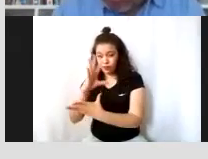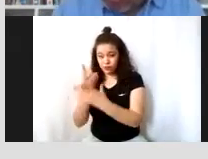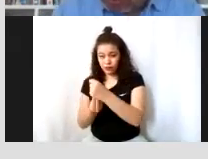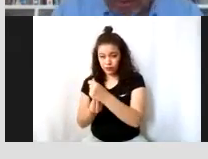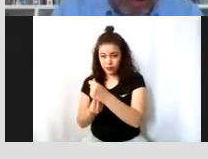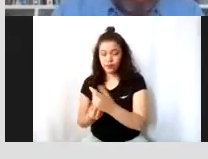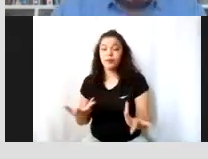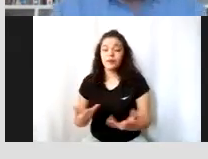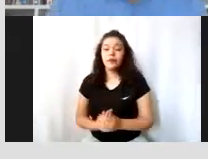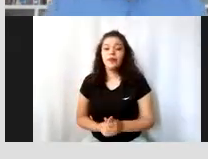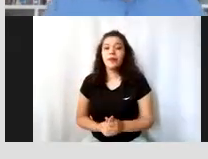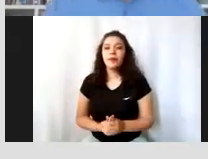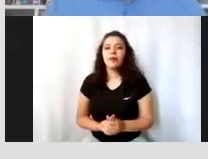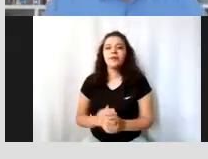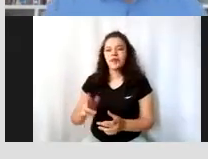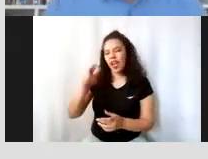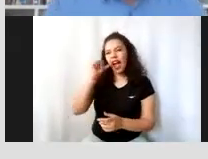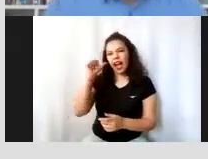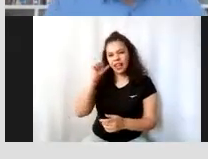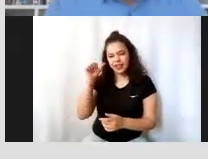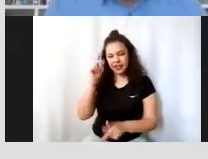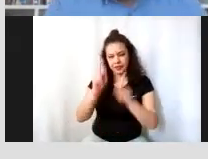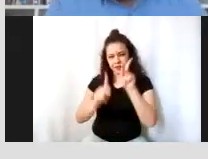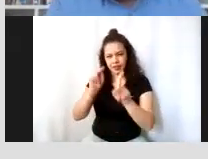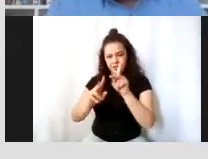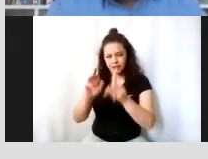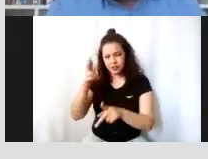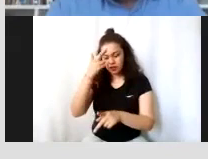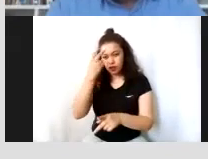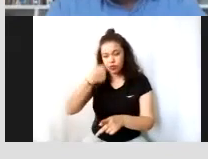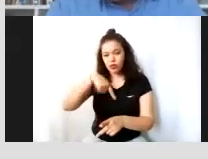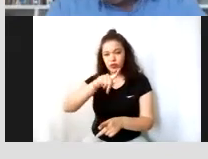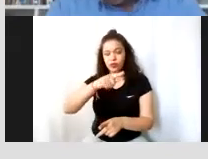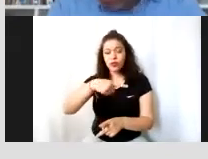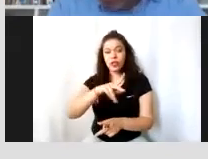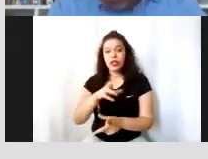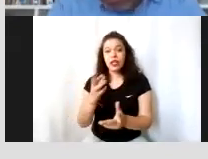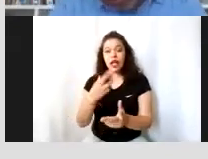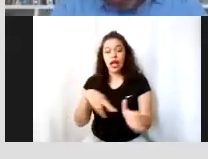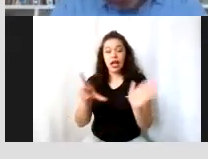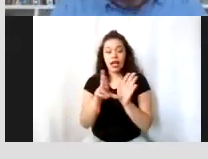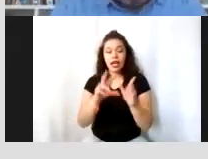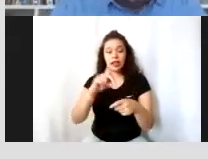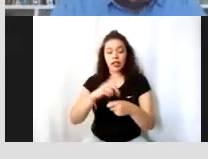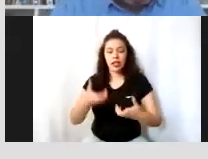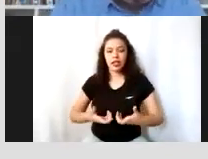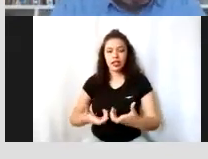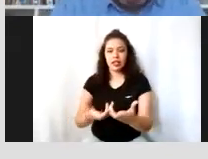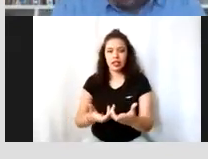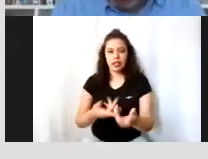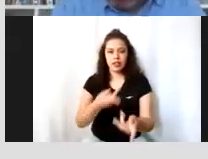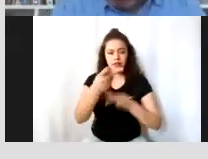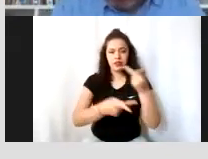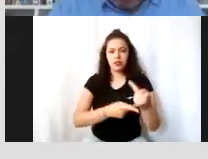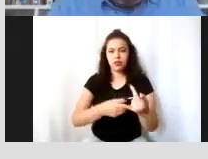tipo. ¿Se acuerdan cuando ayer platicábamos que si ustedes le prestarían su credencial del lector en la calle a alguien, y todos convinieron de